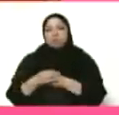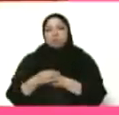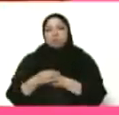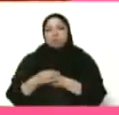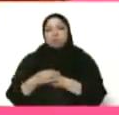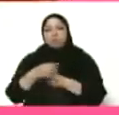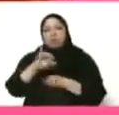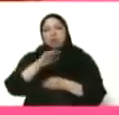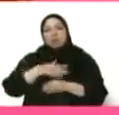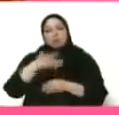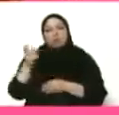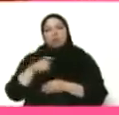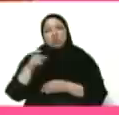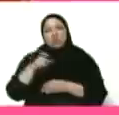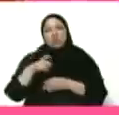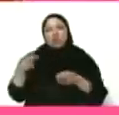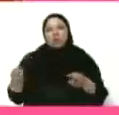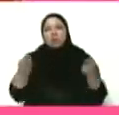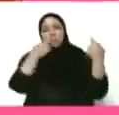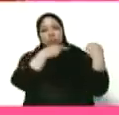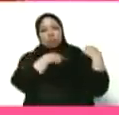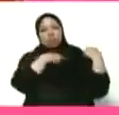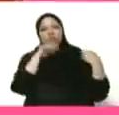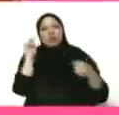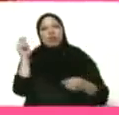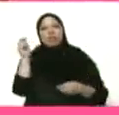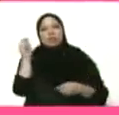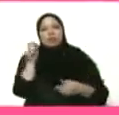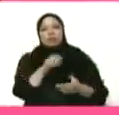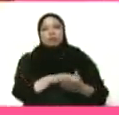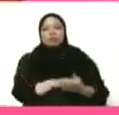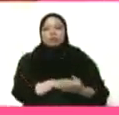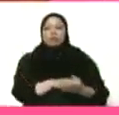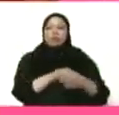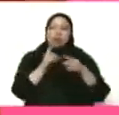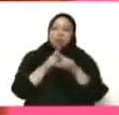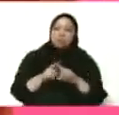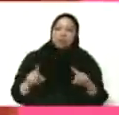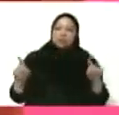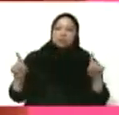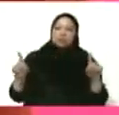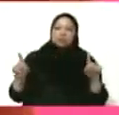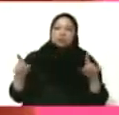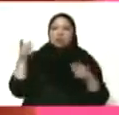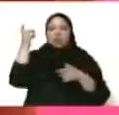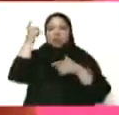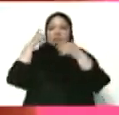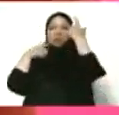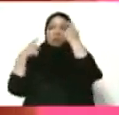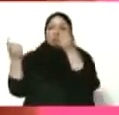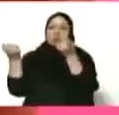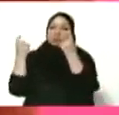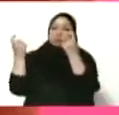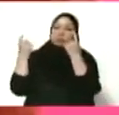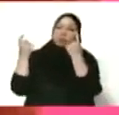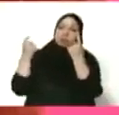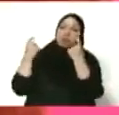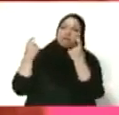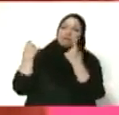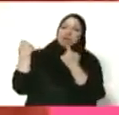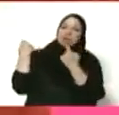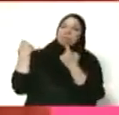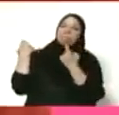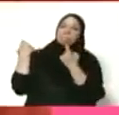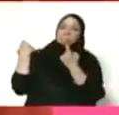Y tienen que ejercerla, porque es responsable de una tarea. Ah, el comandante Chávez nos enseñó cómo hacerlo.